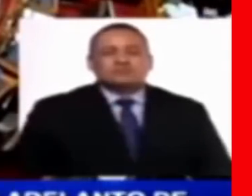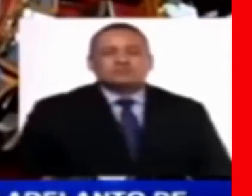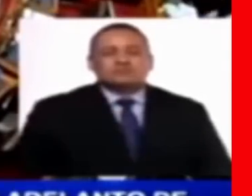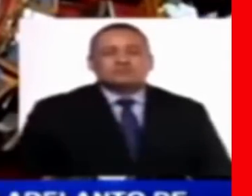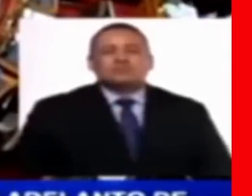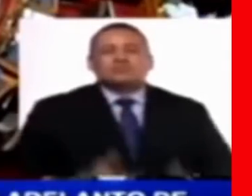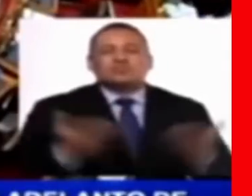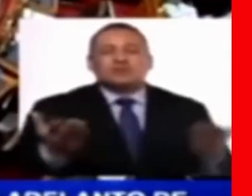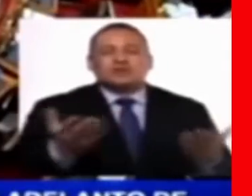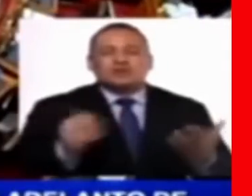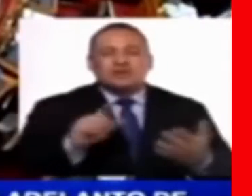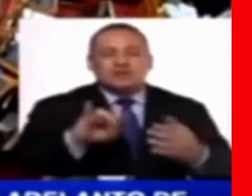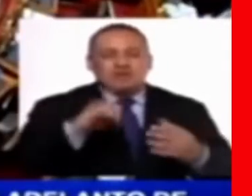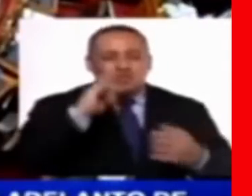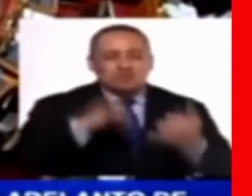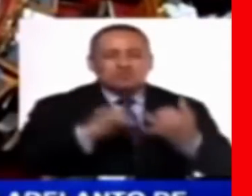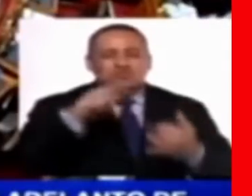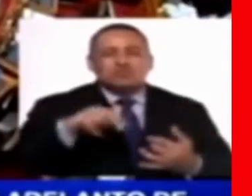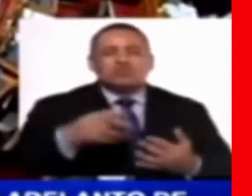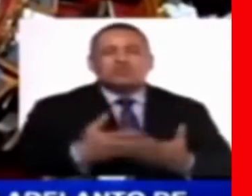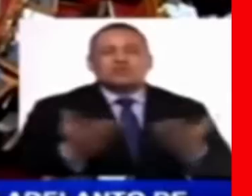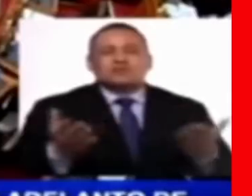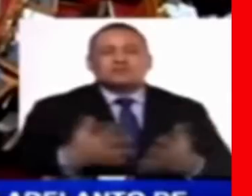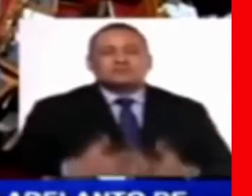¿Cuál ha sido la alusión, congresista?